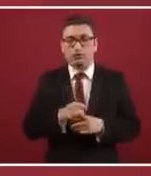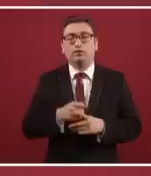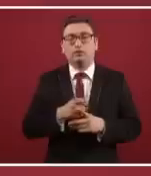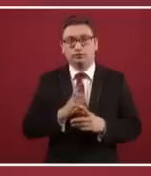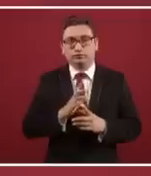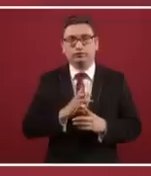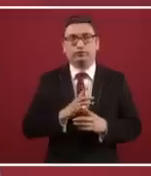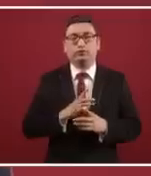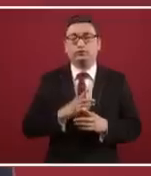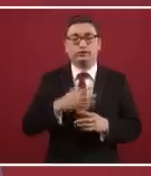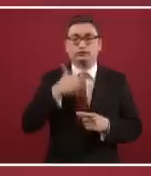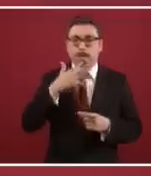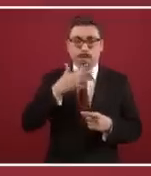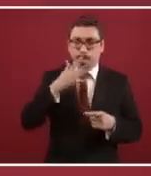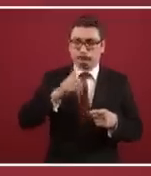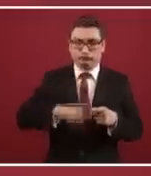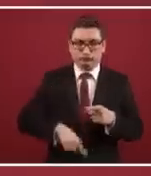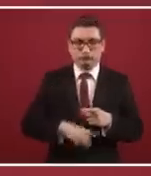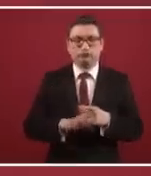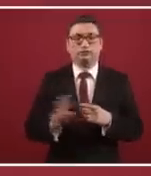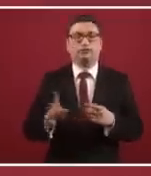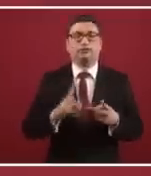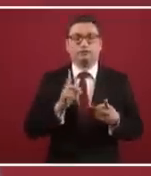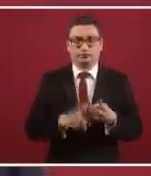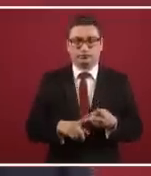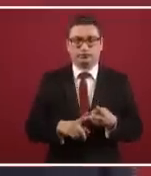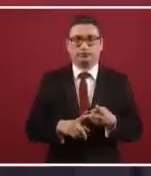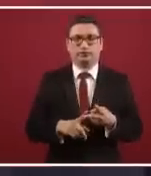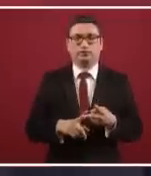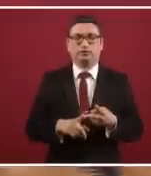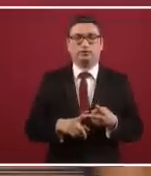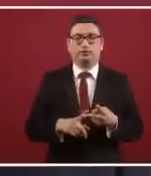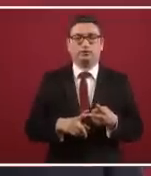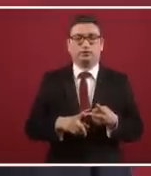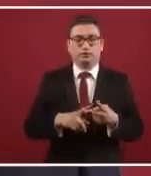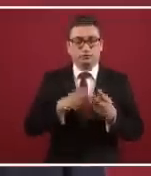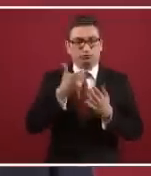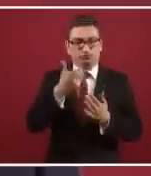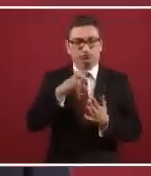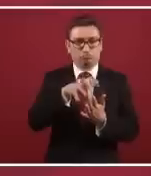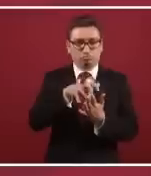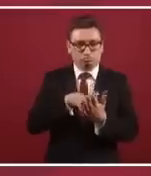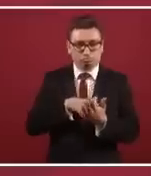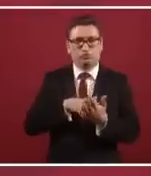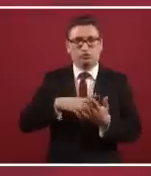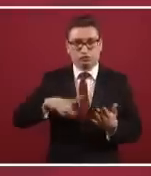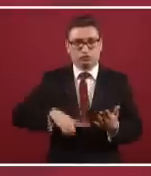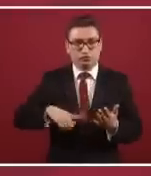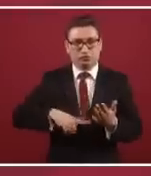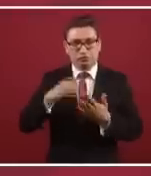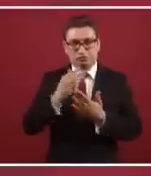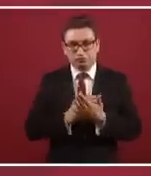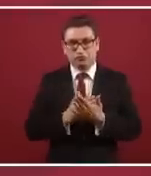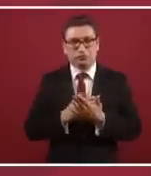después de que no hay corrupción, después de que hay austeridad y no